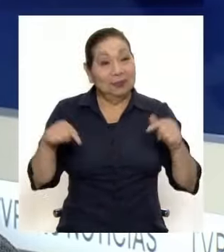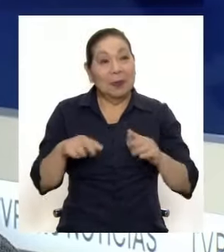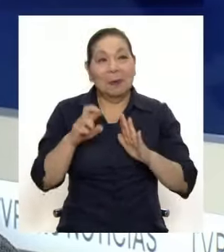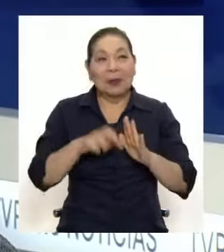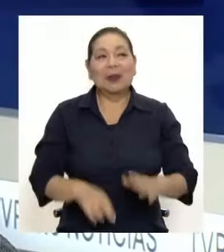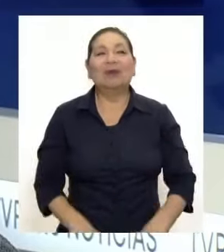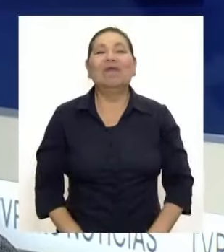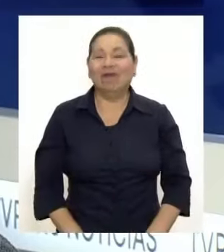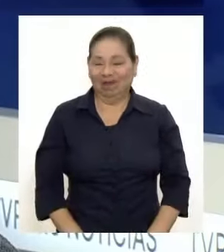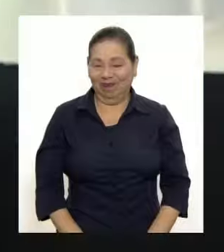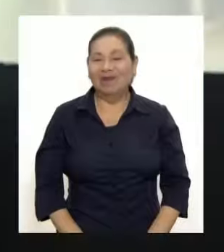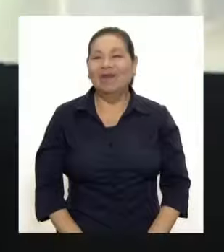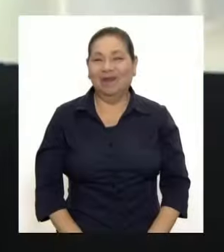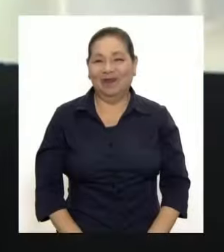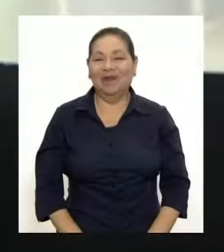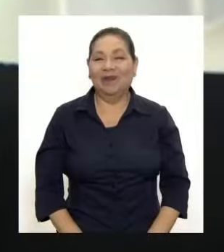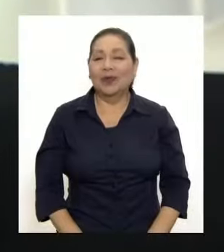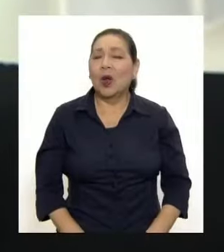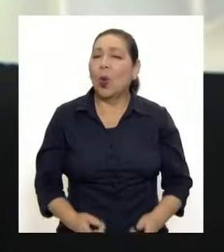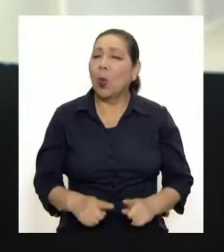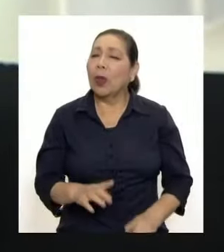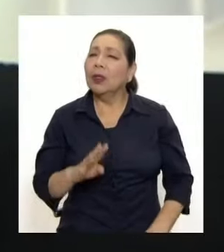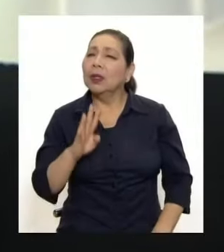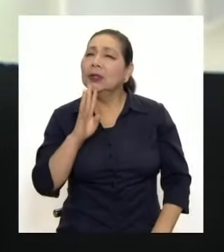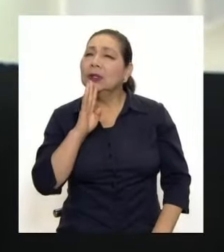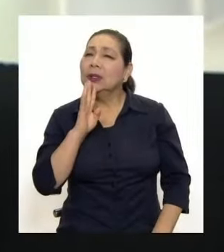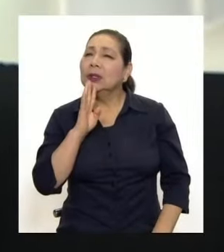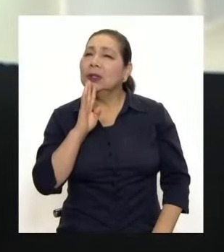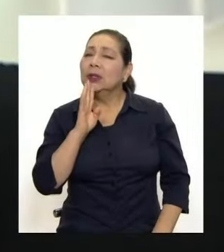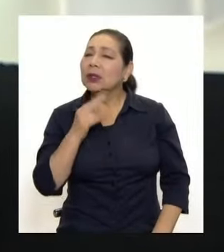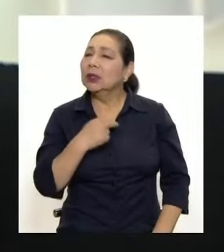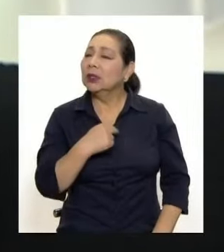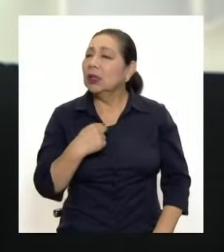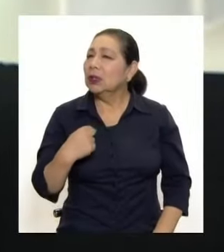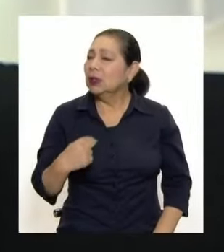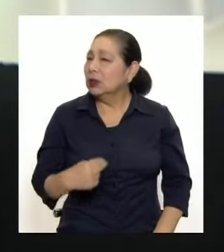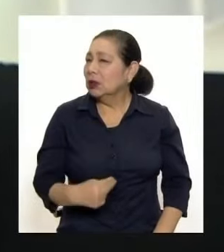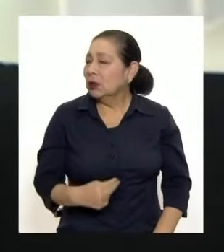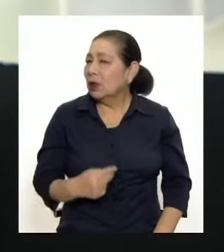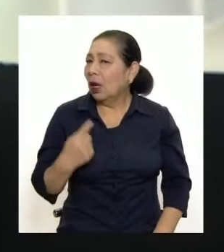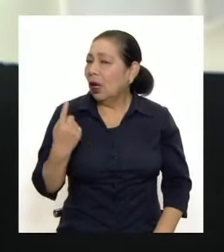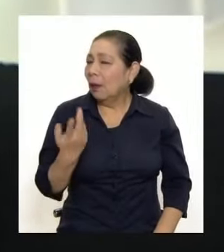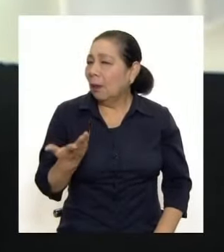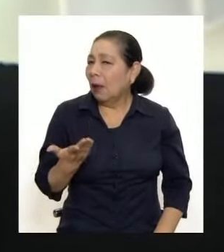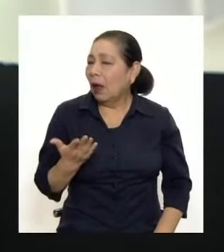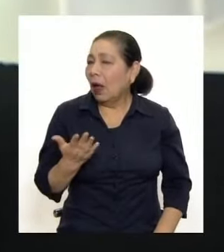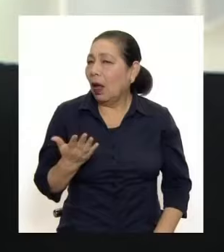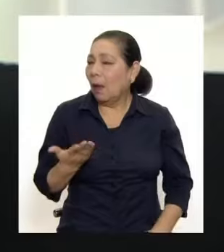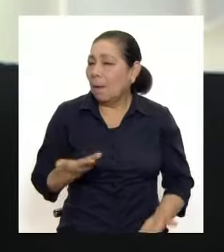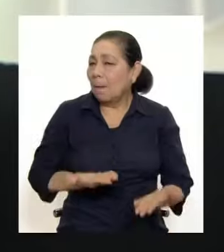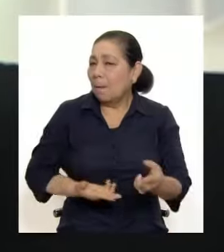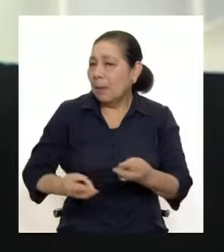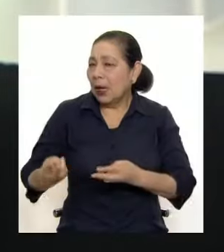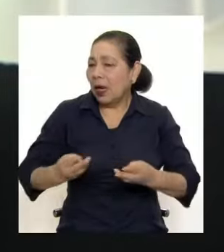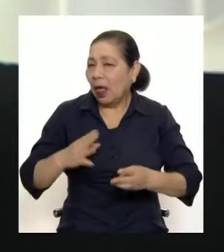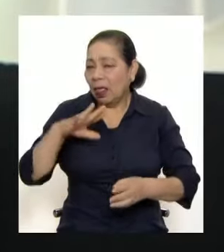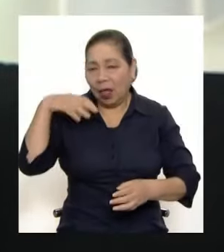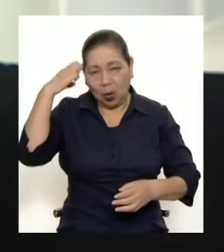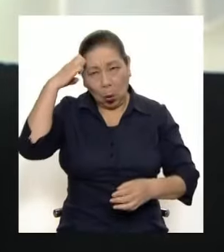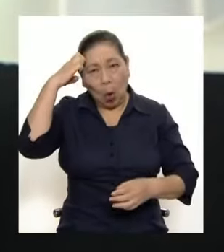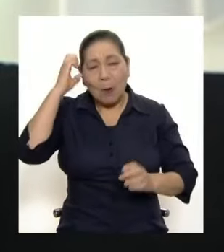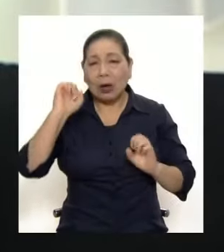programa Muchísimas gracias cuando nosotros hablamos de china en particular general de Mercado europeo eh También es